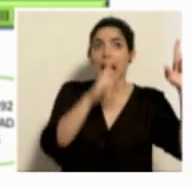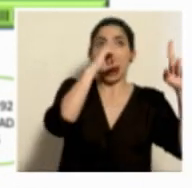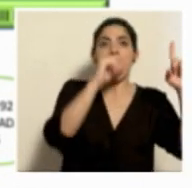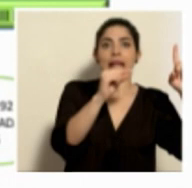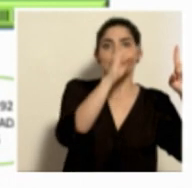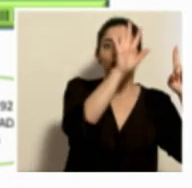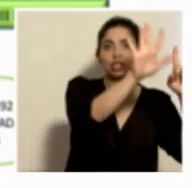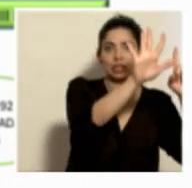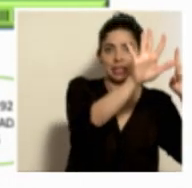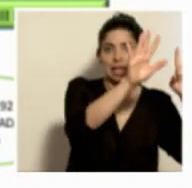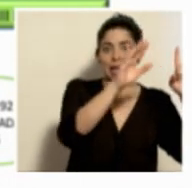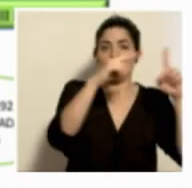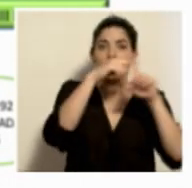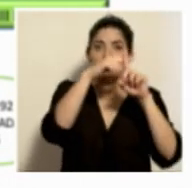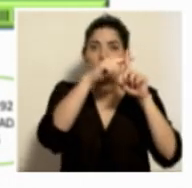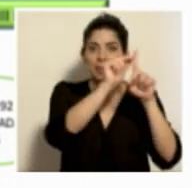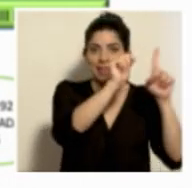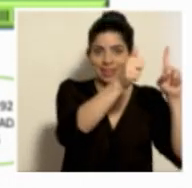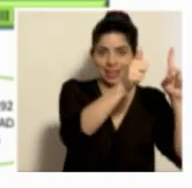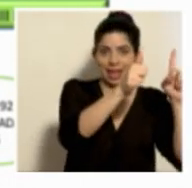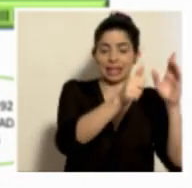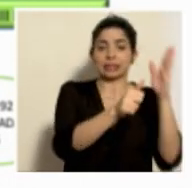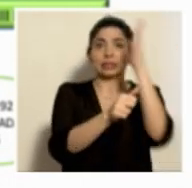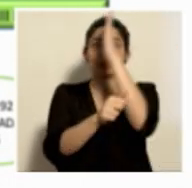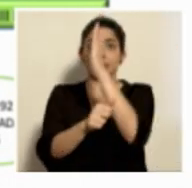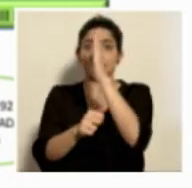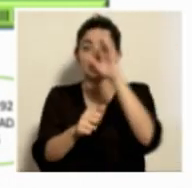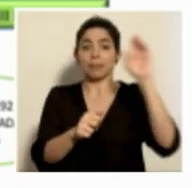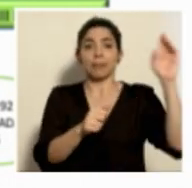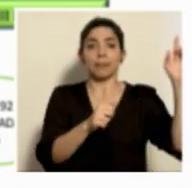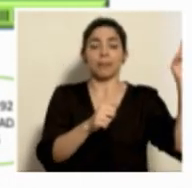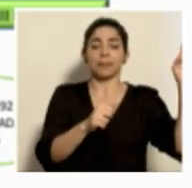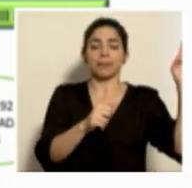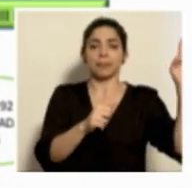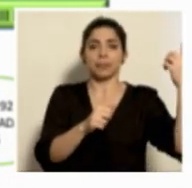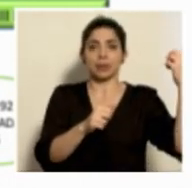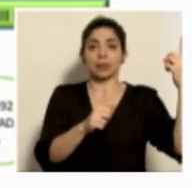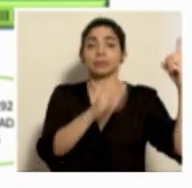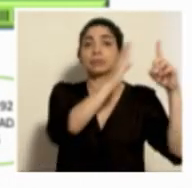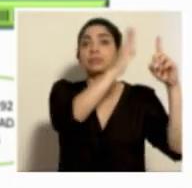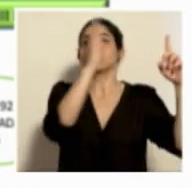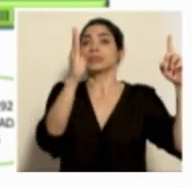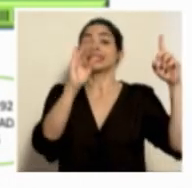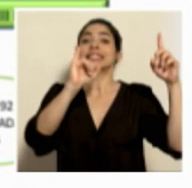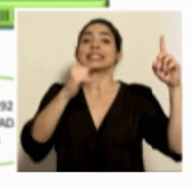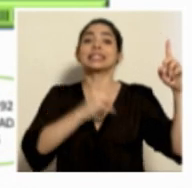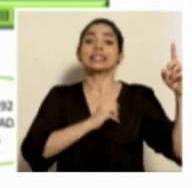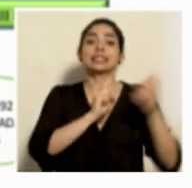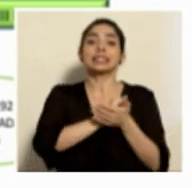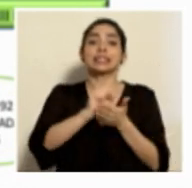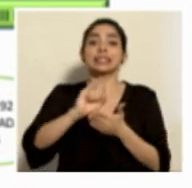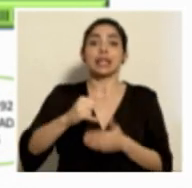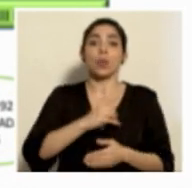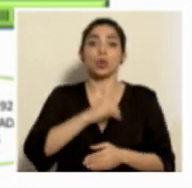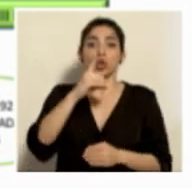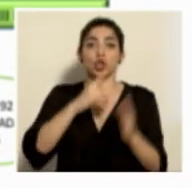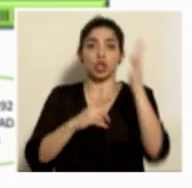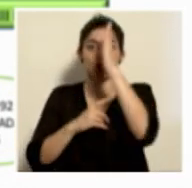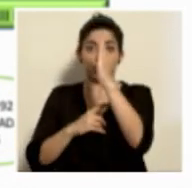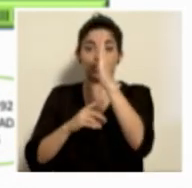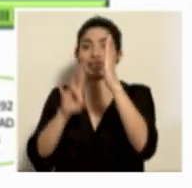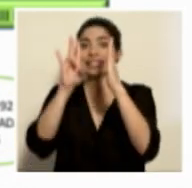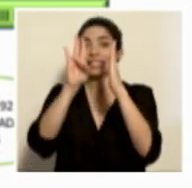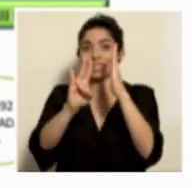camas y moderados 10. En la fase 2, en el San Juan de Dios, que es la siguiente columna,